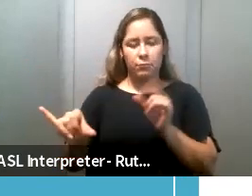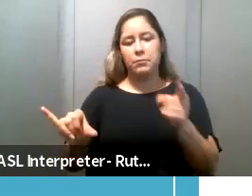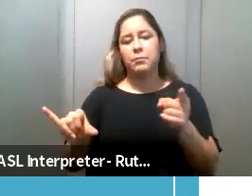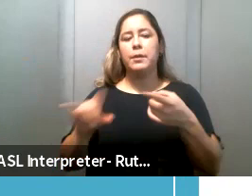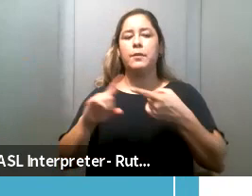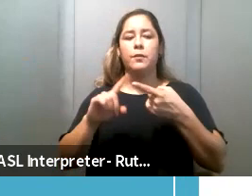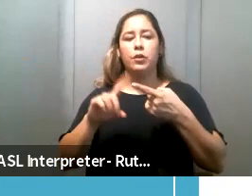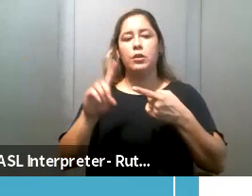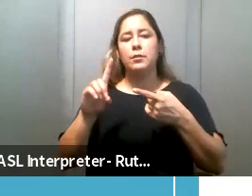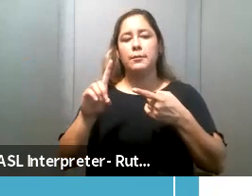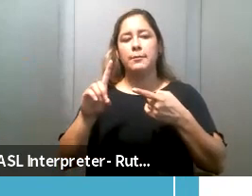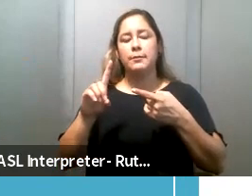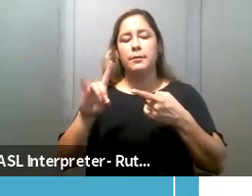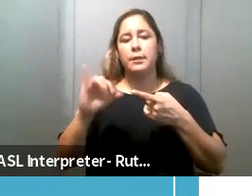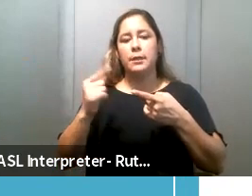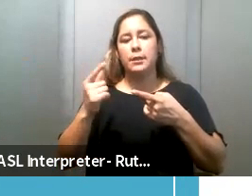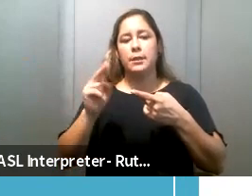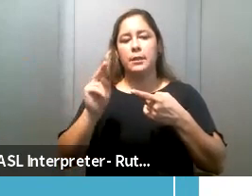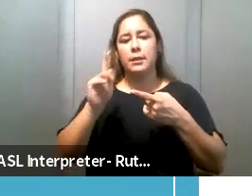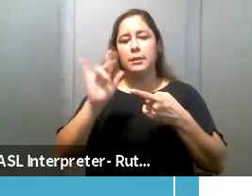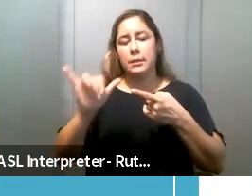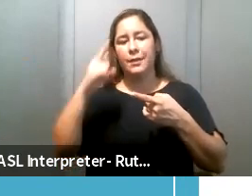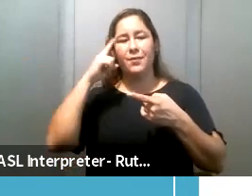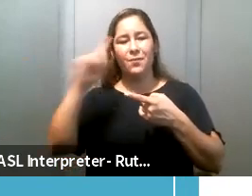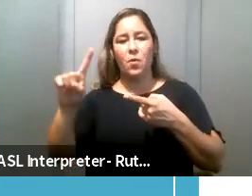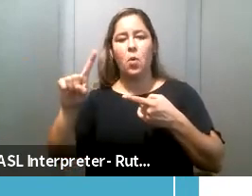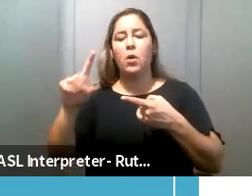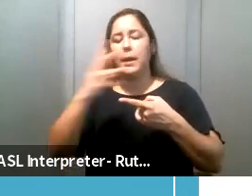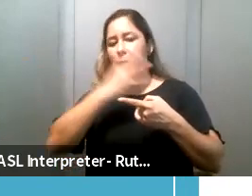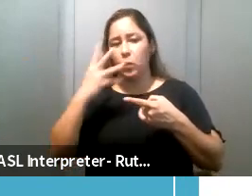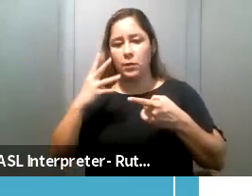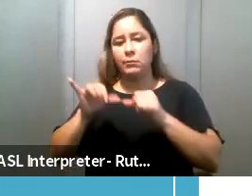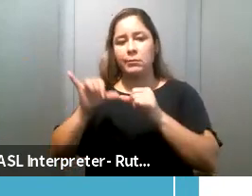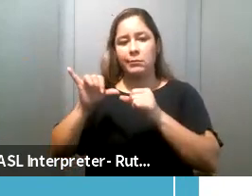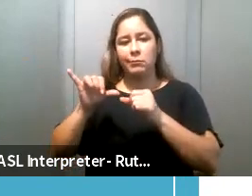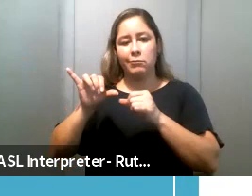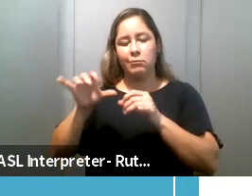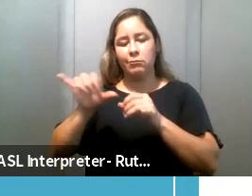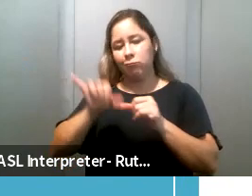Immigrants es una propuesta que